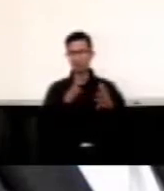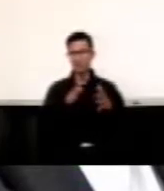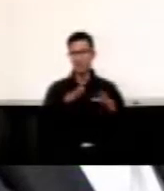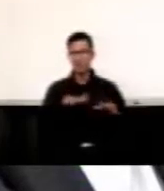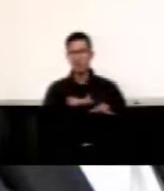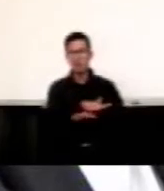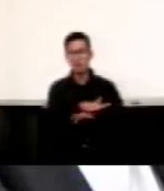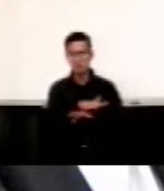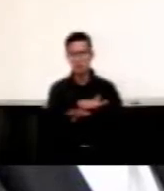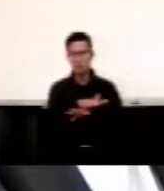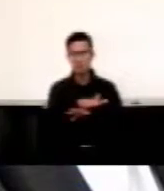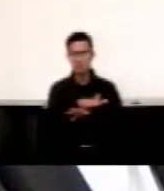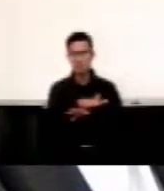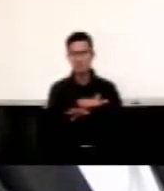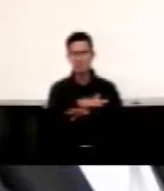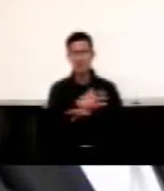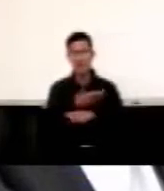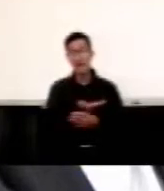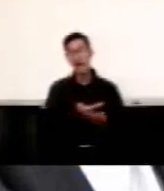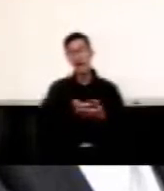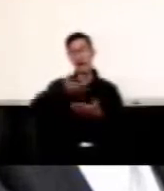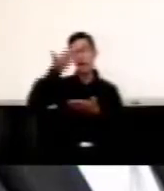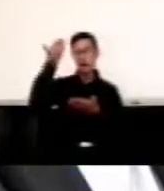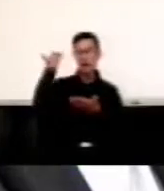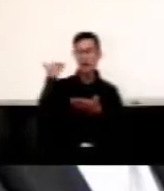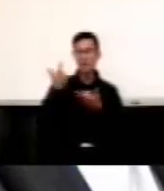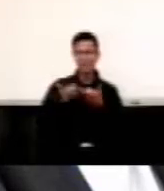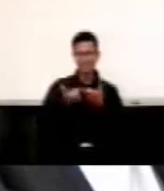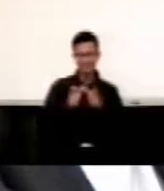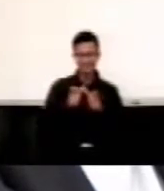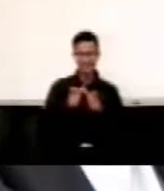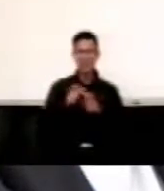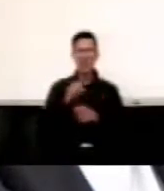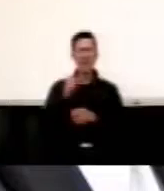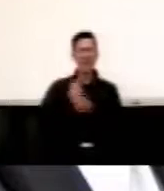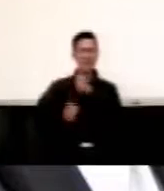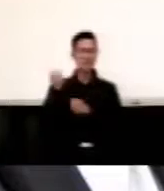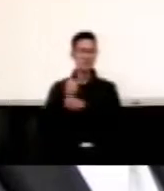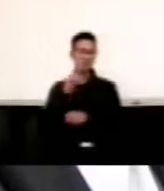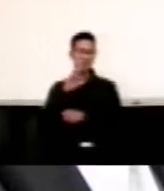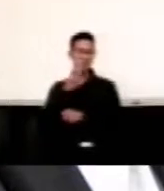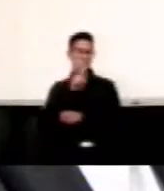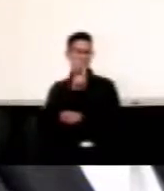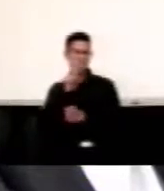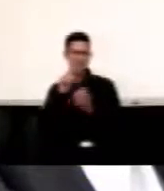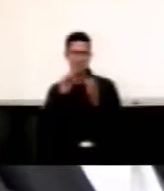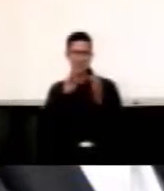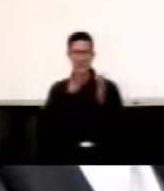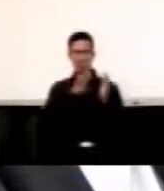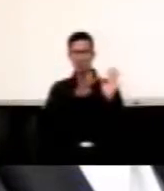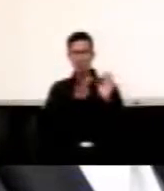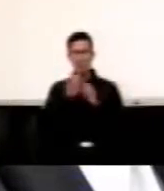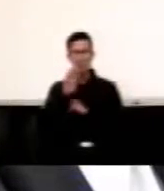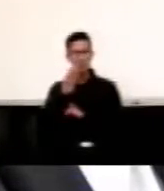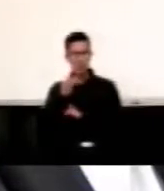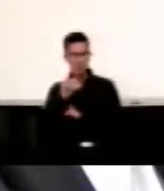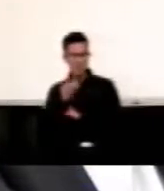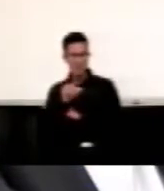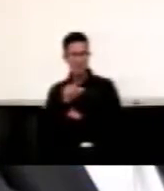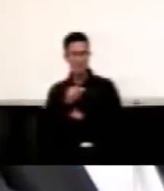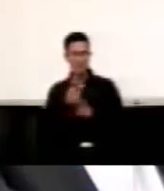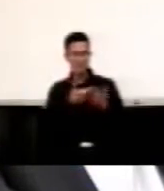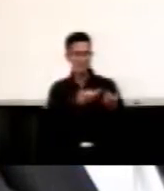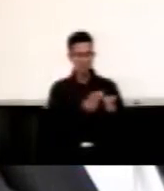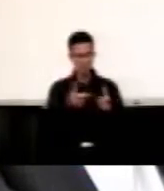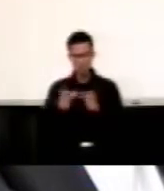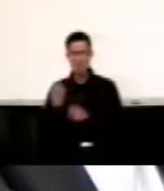políticos que protagonizaban en la época de los 90s el cambio democrático, que en este caso es PAN, PRI y PRD,